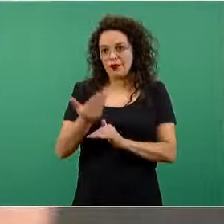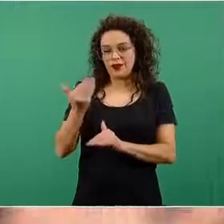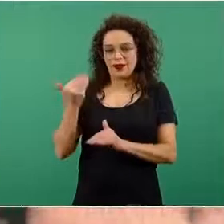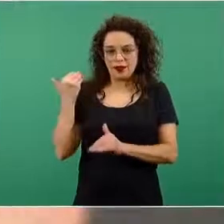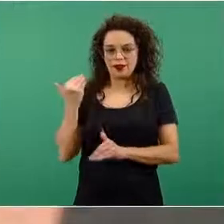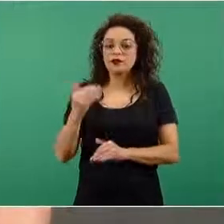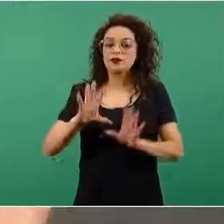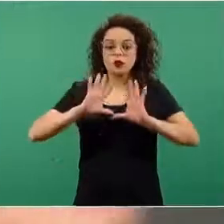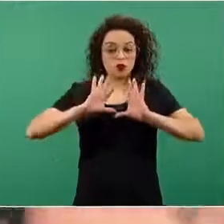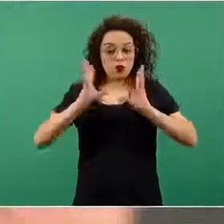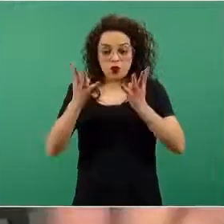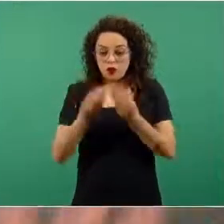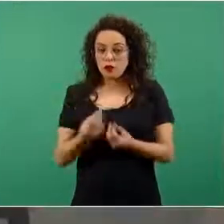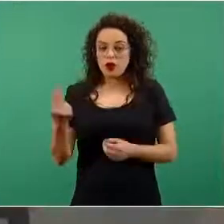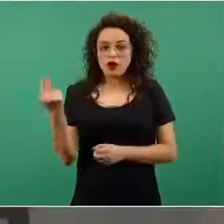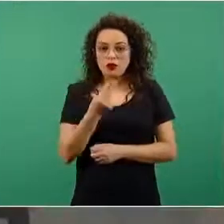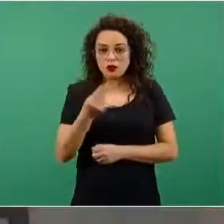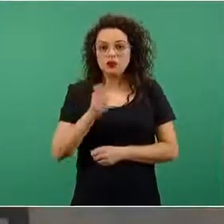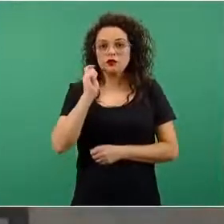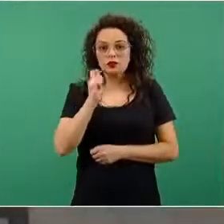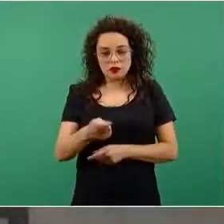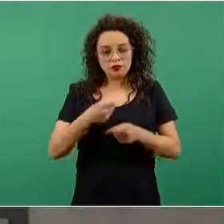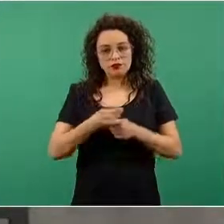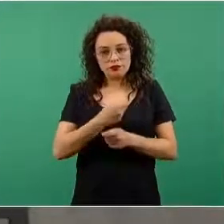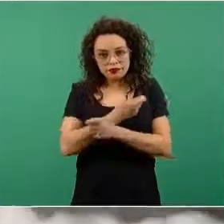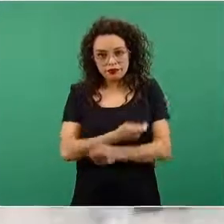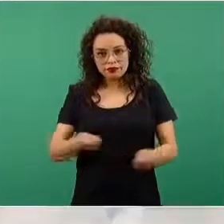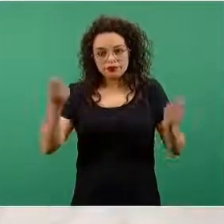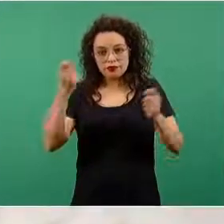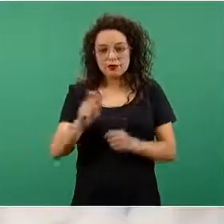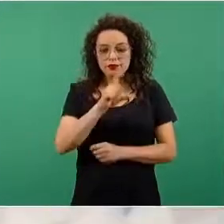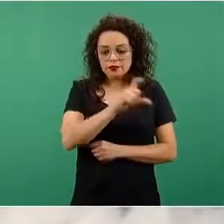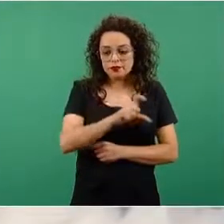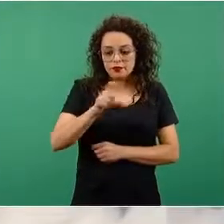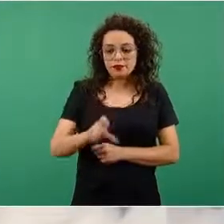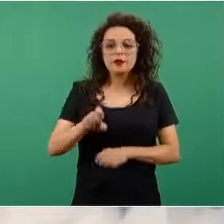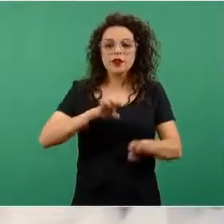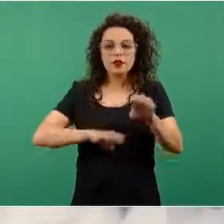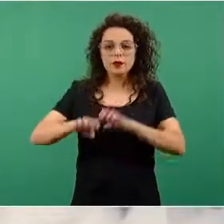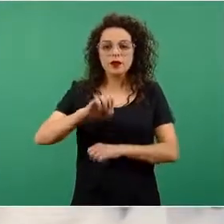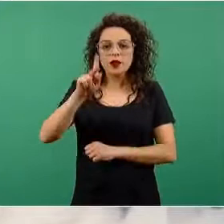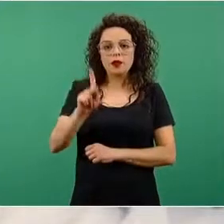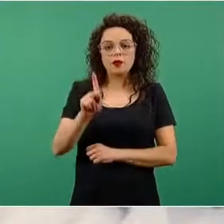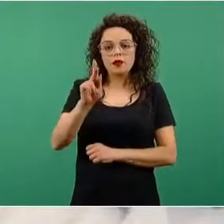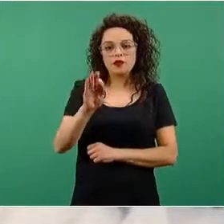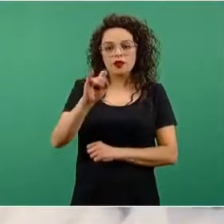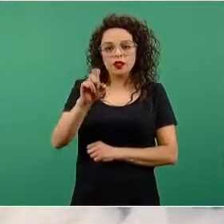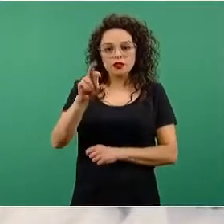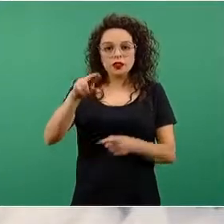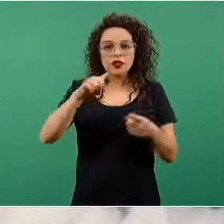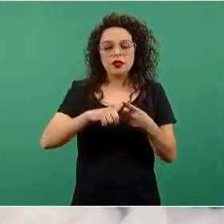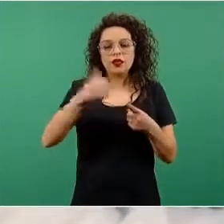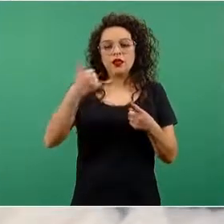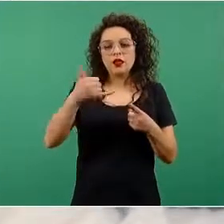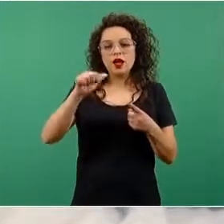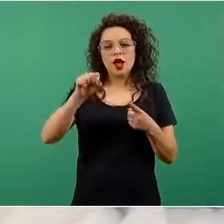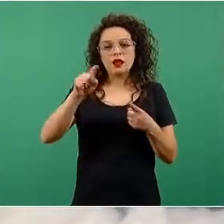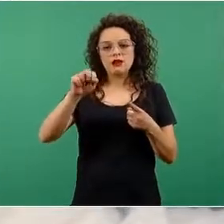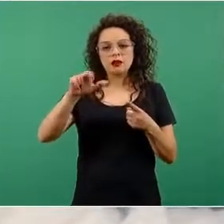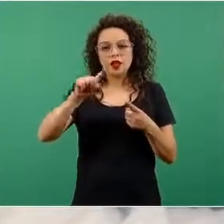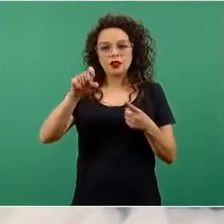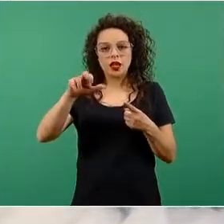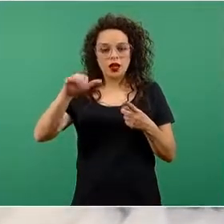seguiremos impulsando, utilizando tanto la vacuna de Pfizer como la de AstraZeneca que hemos ido teniendo. Con las